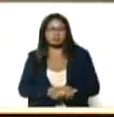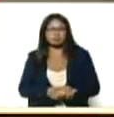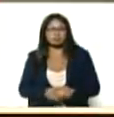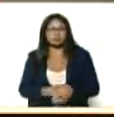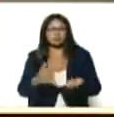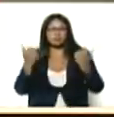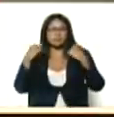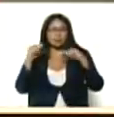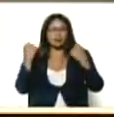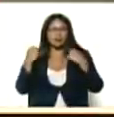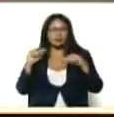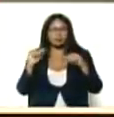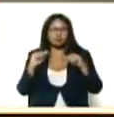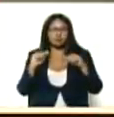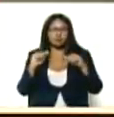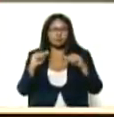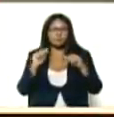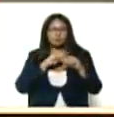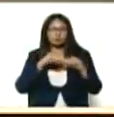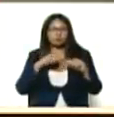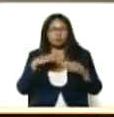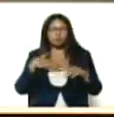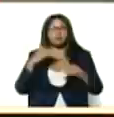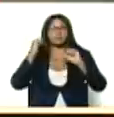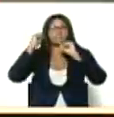preparándonos para vencer,